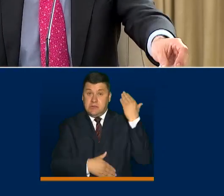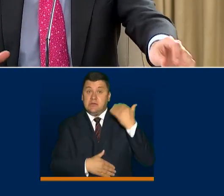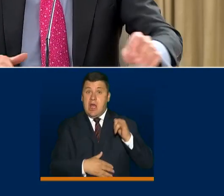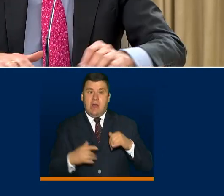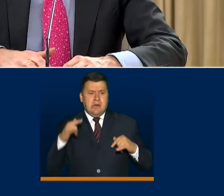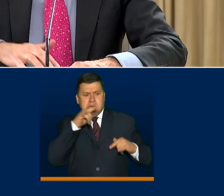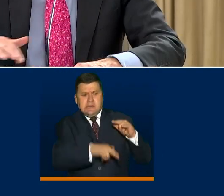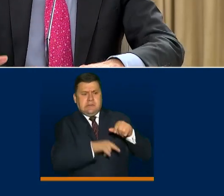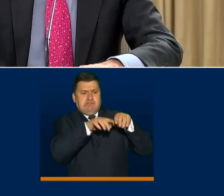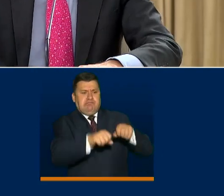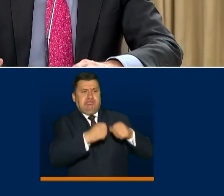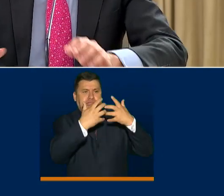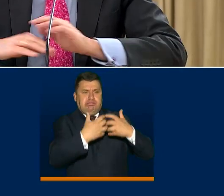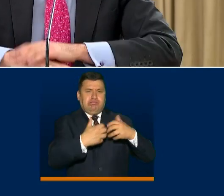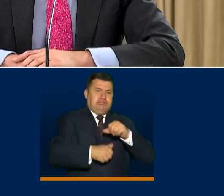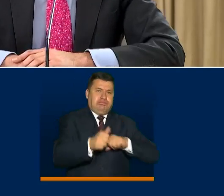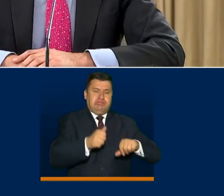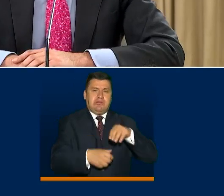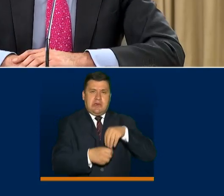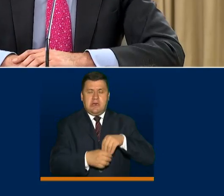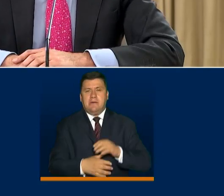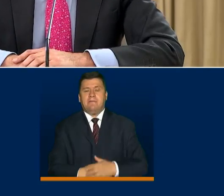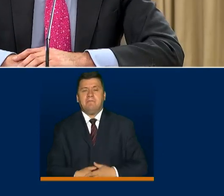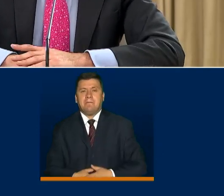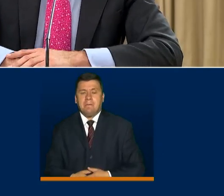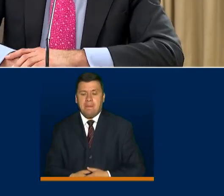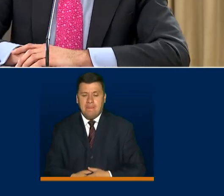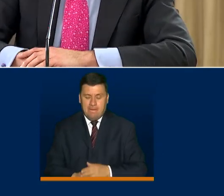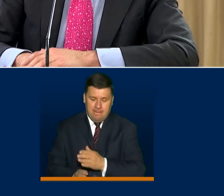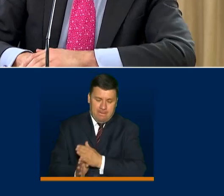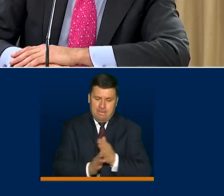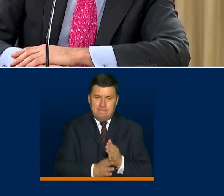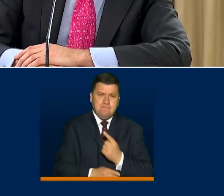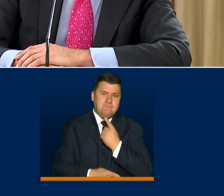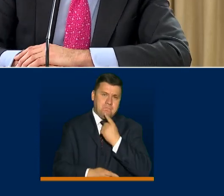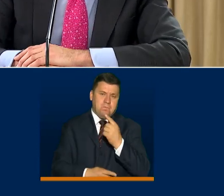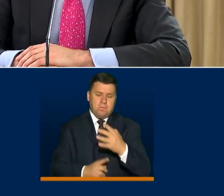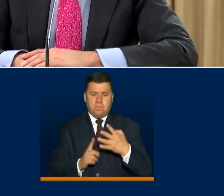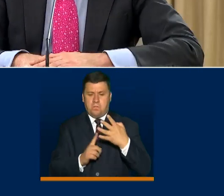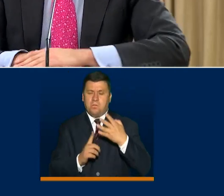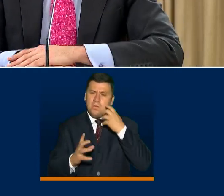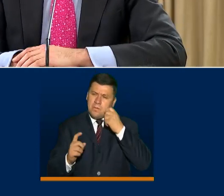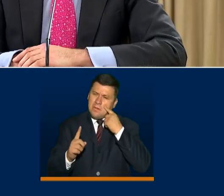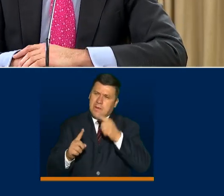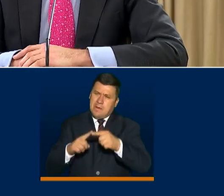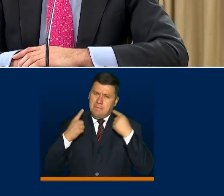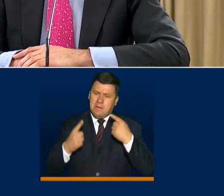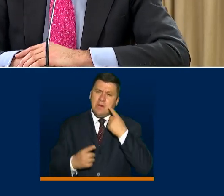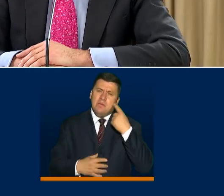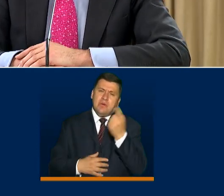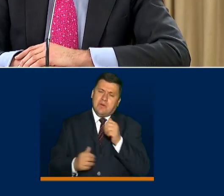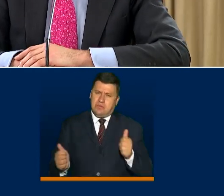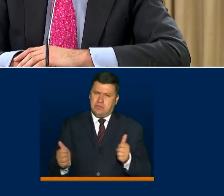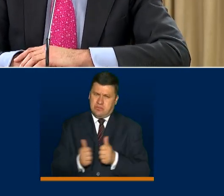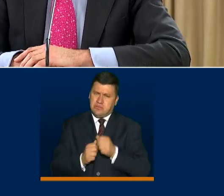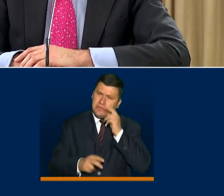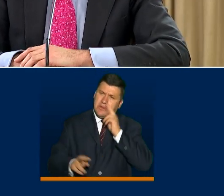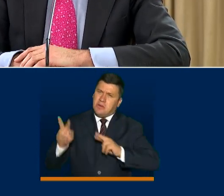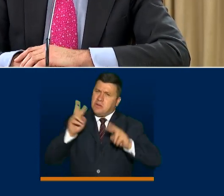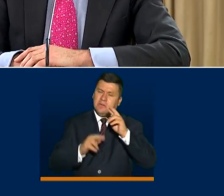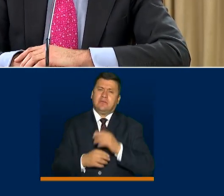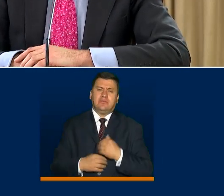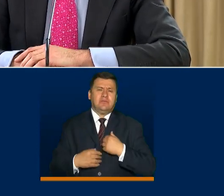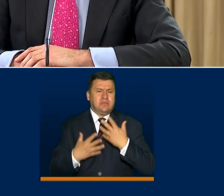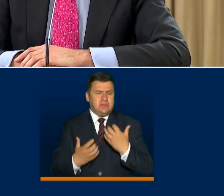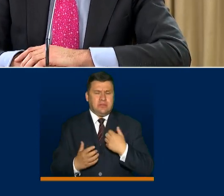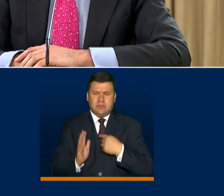la conducción y el liderazgo de ProColombia. Y antes de hablar de la cuarta meta, que busca acompañar el sector del turismo,